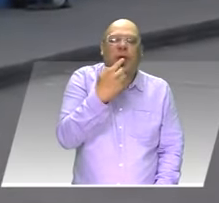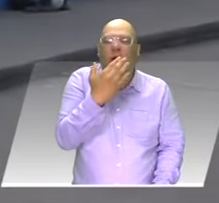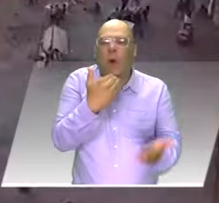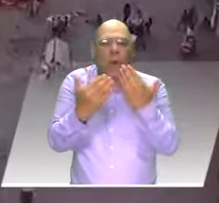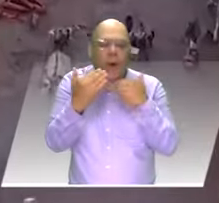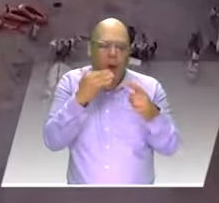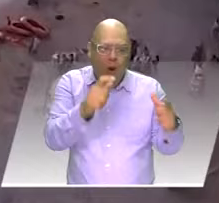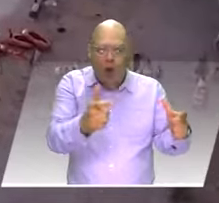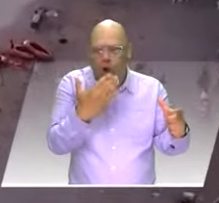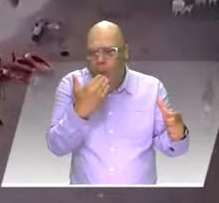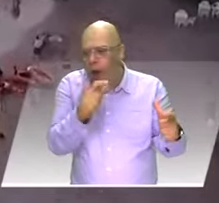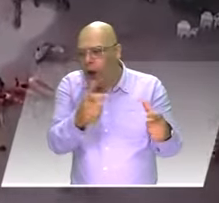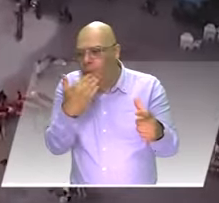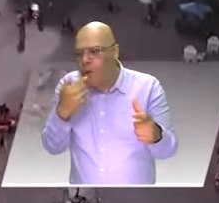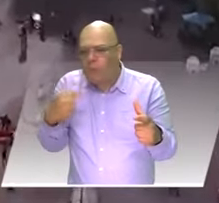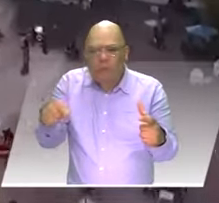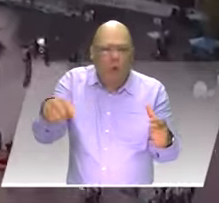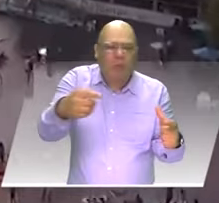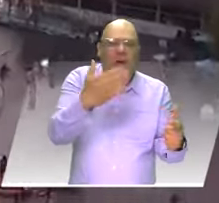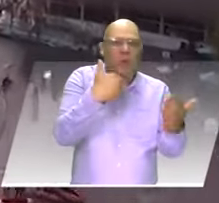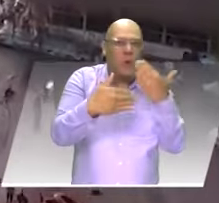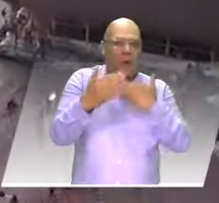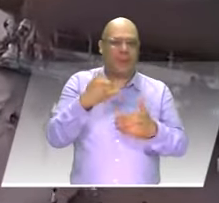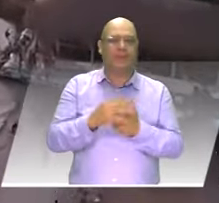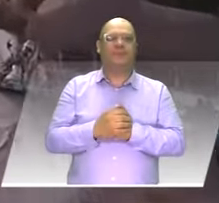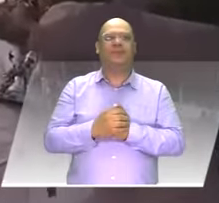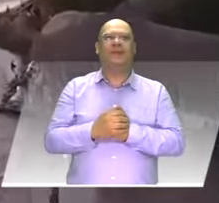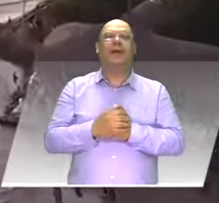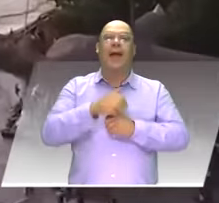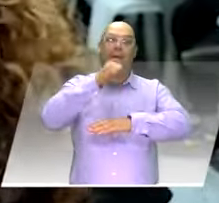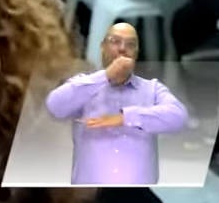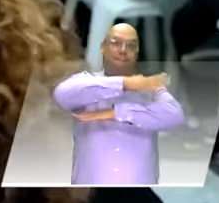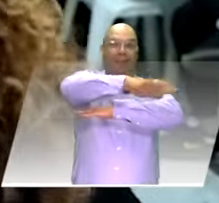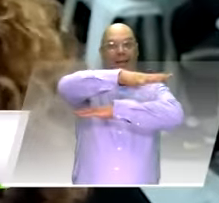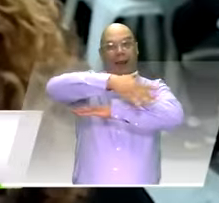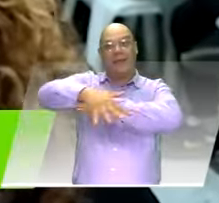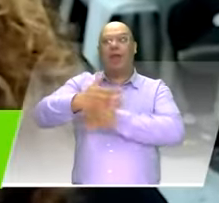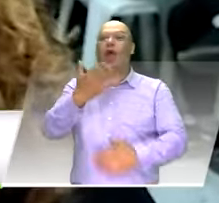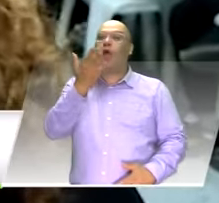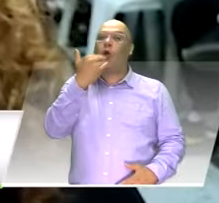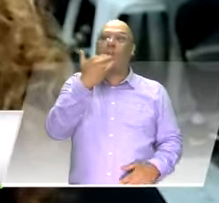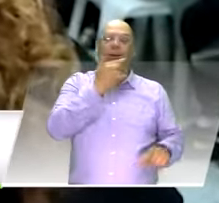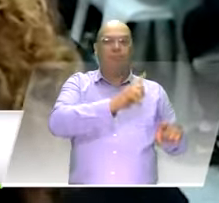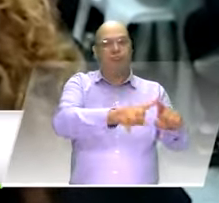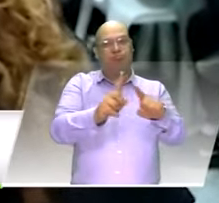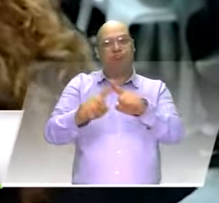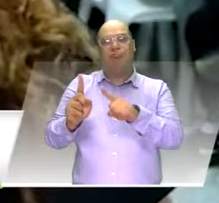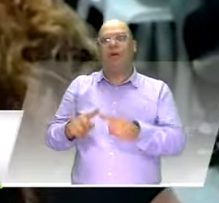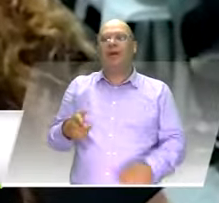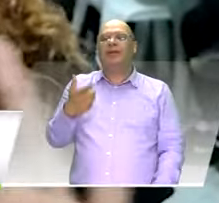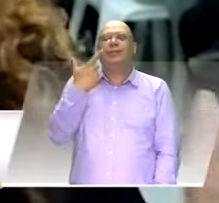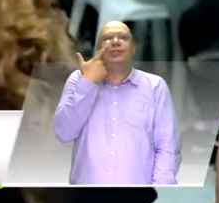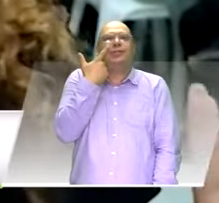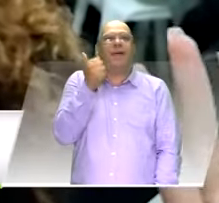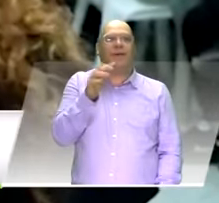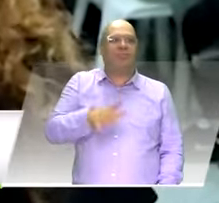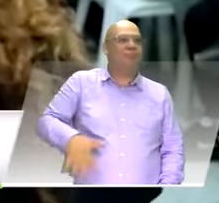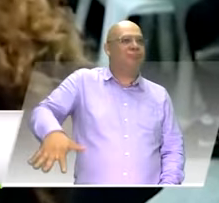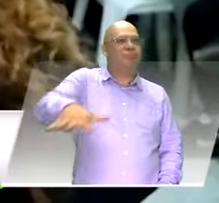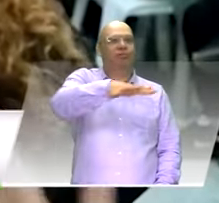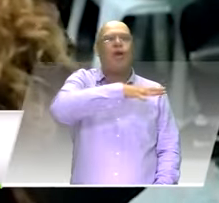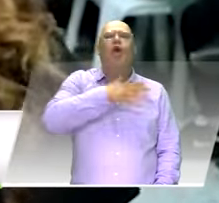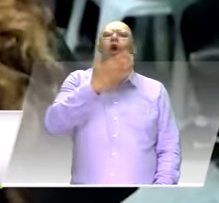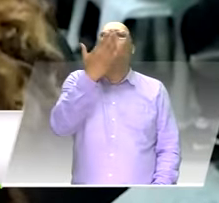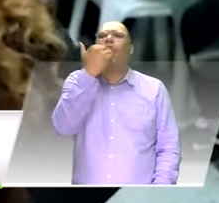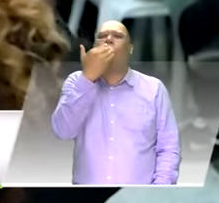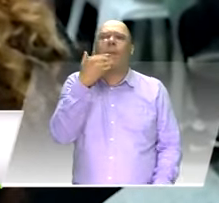los platos típicos de este municipio disfrutar las playas y la gastronomía te brindan variedad de